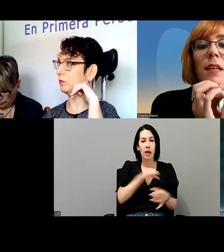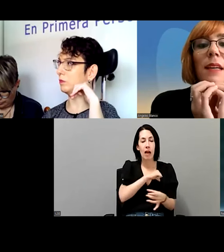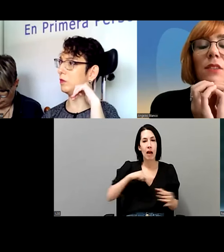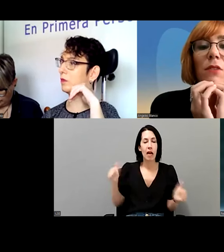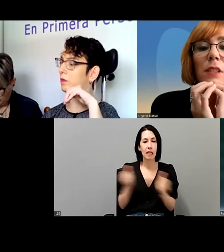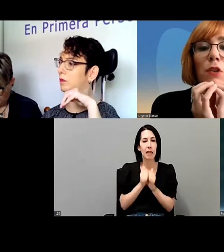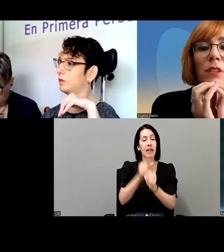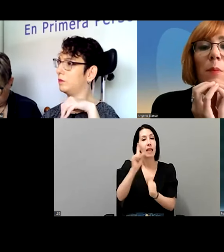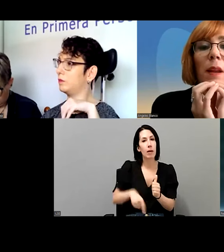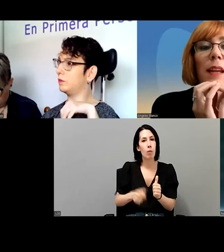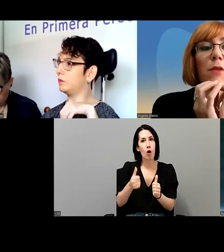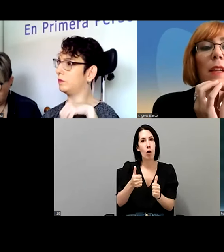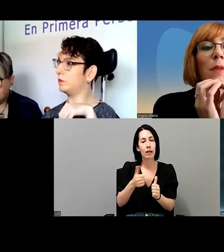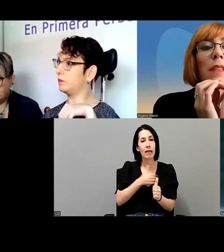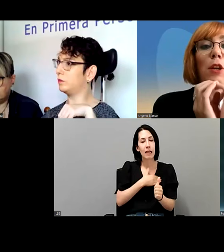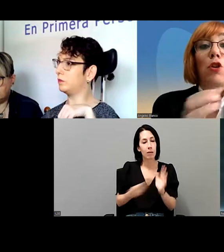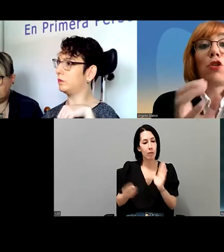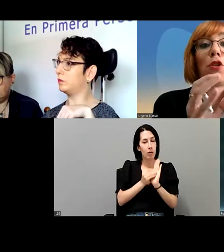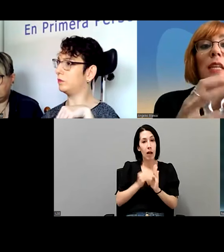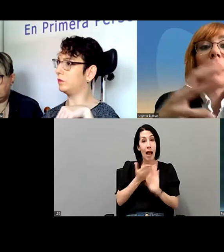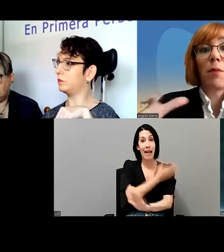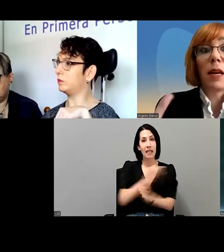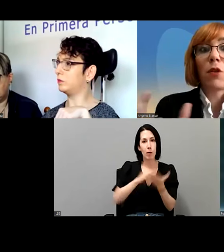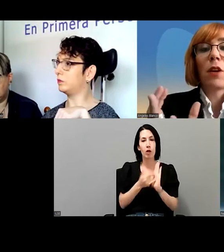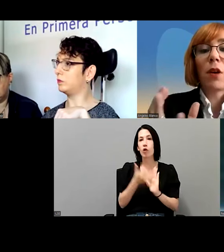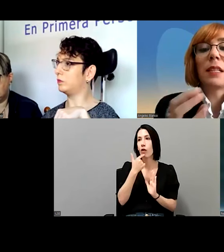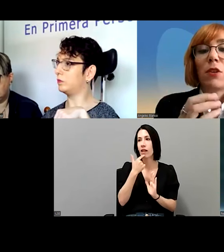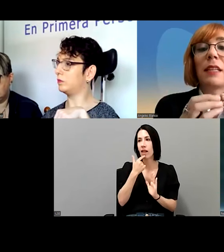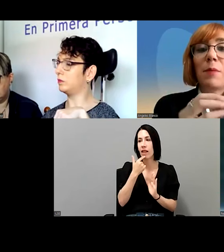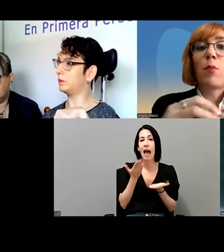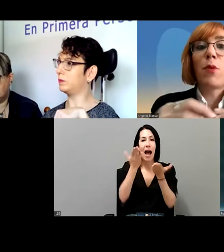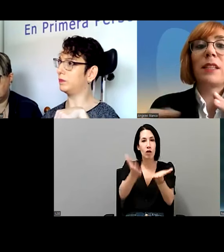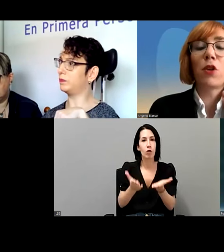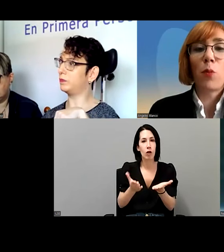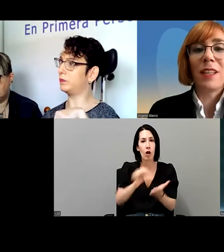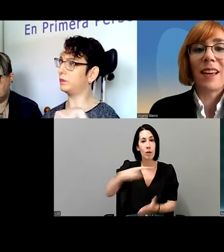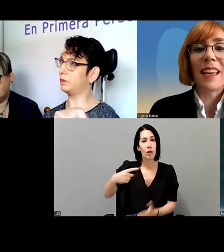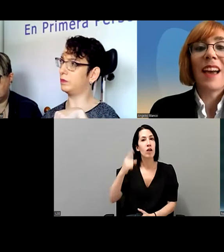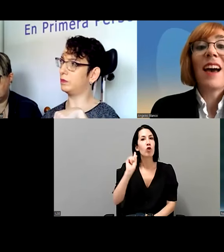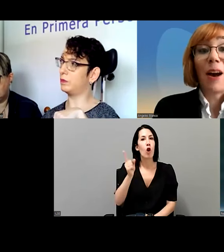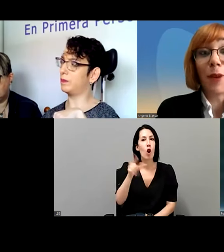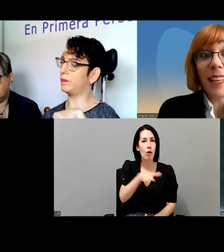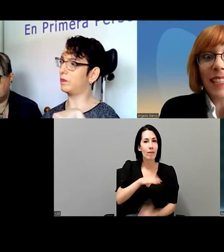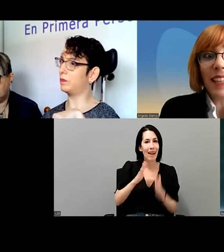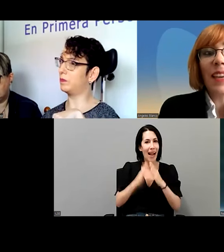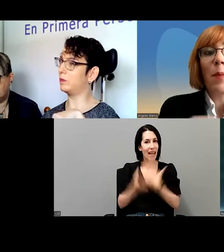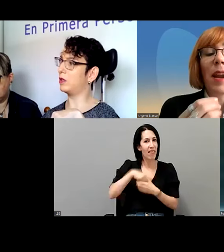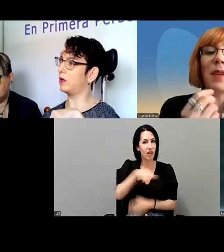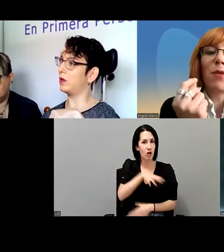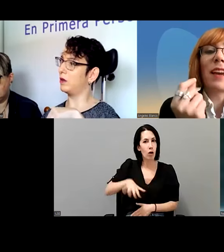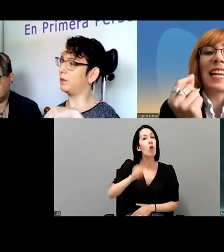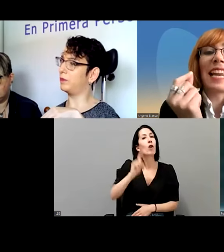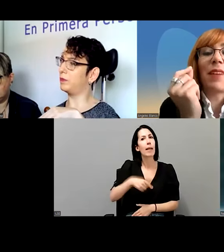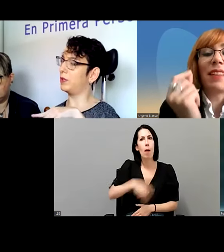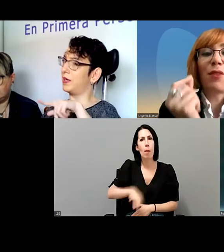¿no? Entonces, contempla que la ayuda a domicilio no solo sea en el marco del hogar, sino que también pueda ser comunitaria. Aún así, para